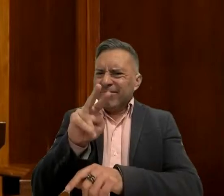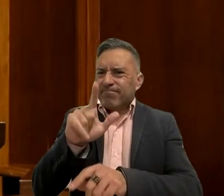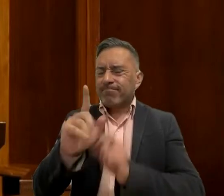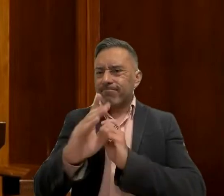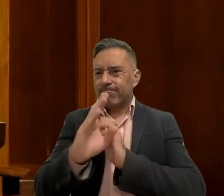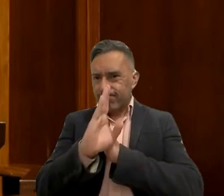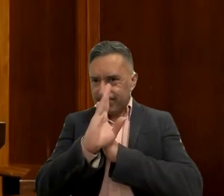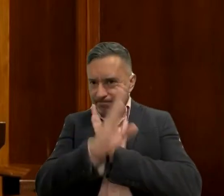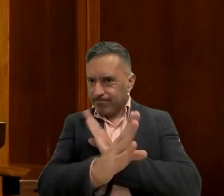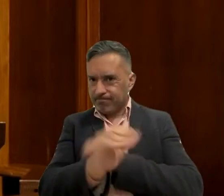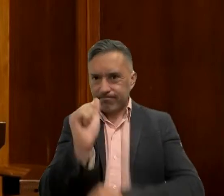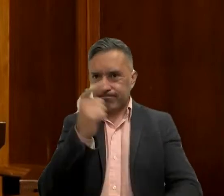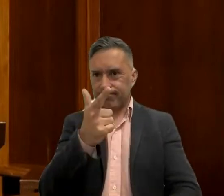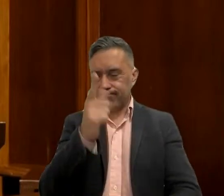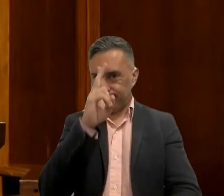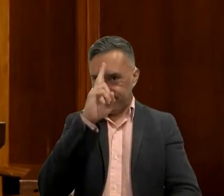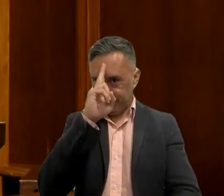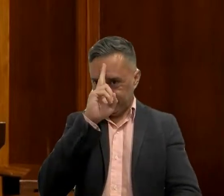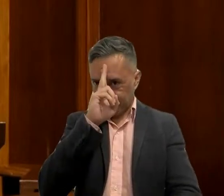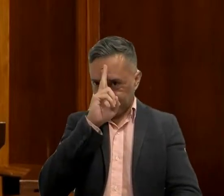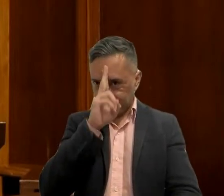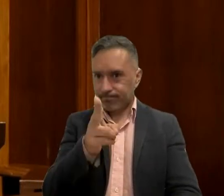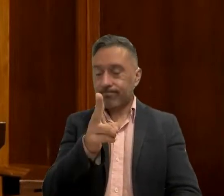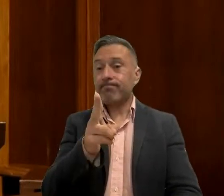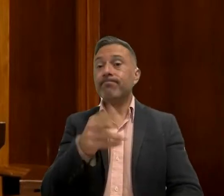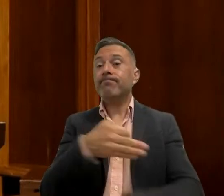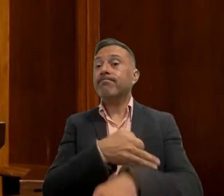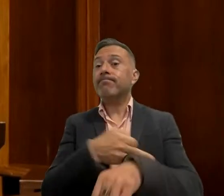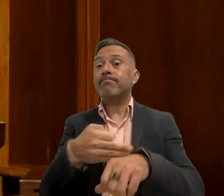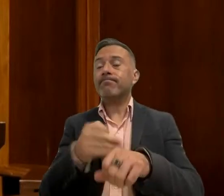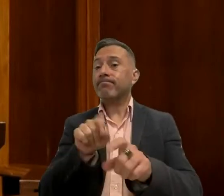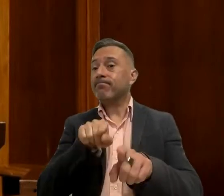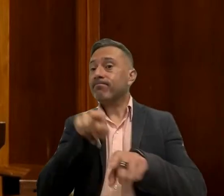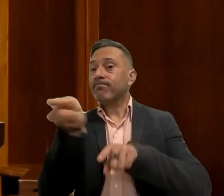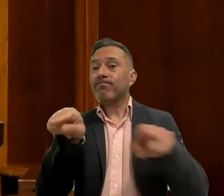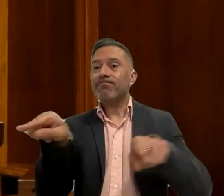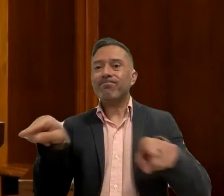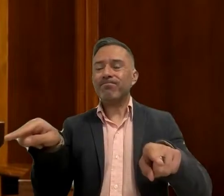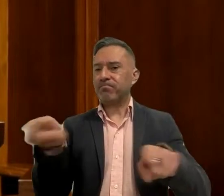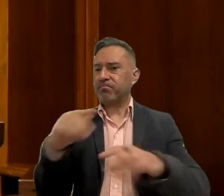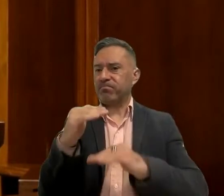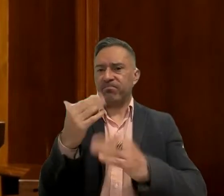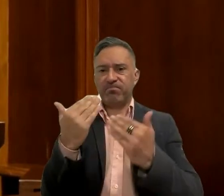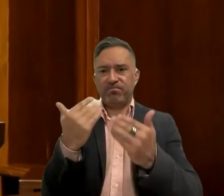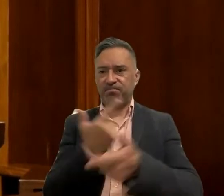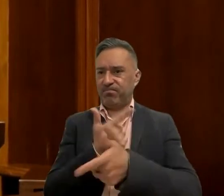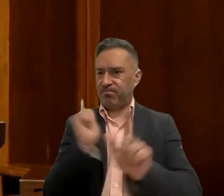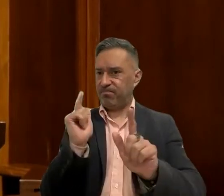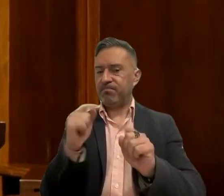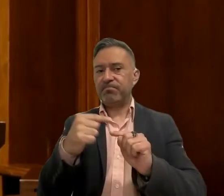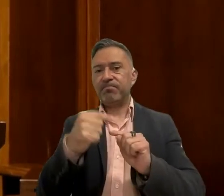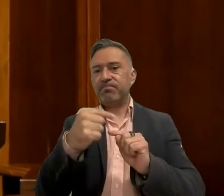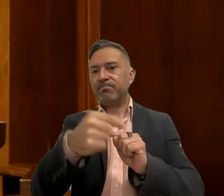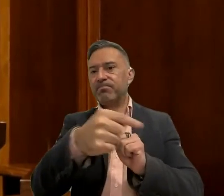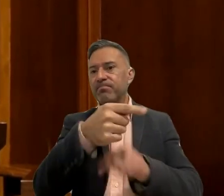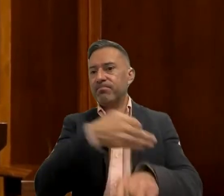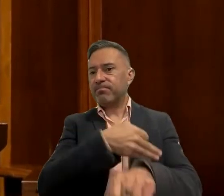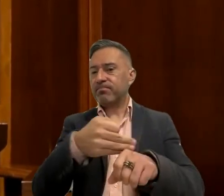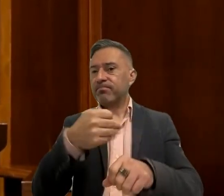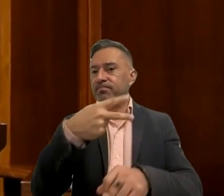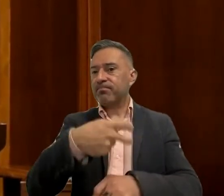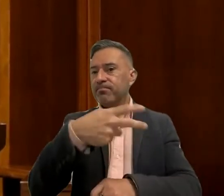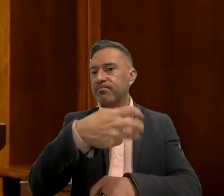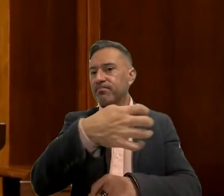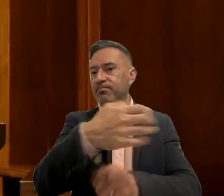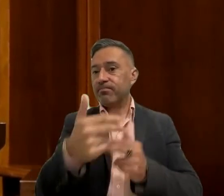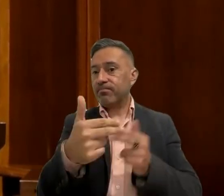o civil en línea recta sin limitación de grado y en línea colateral hasta el 4º grado o la